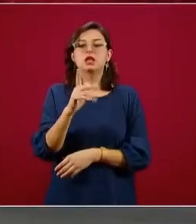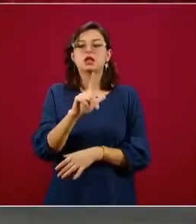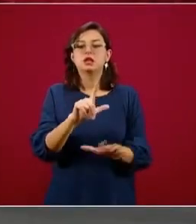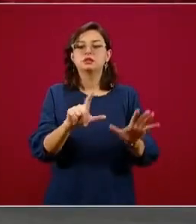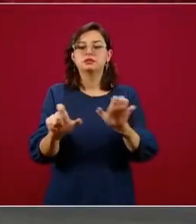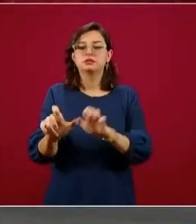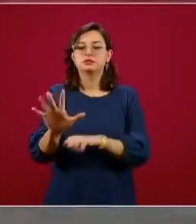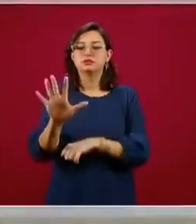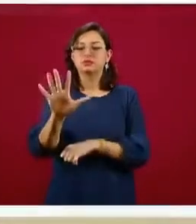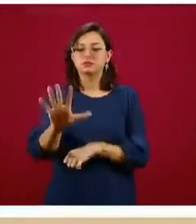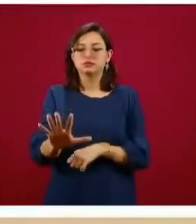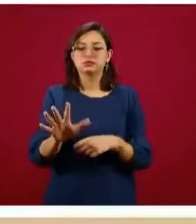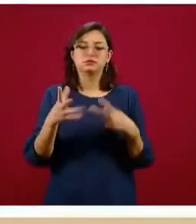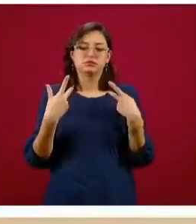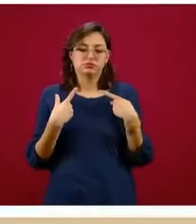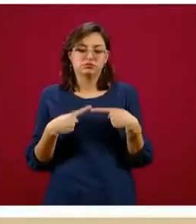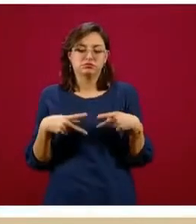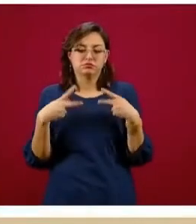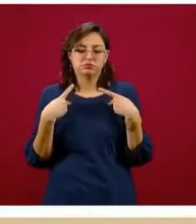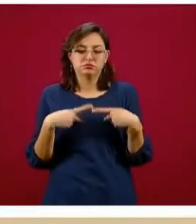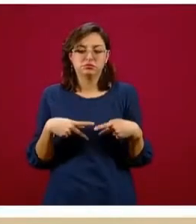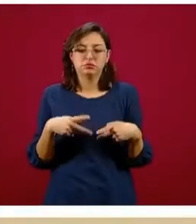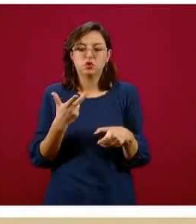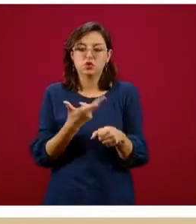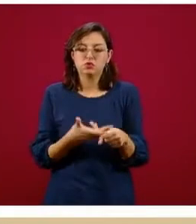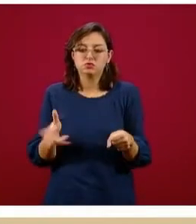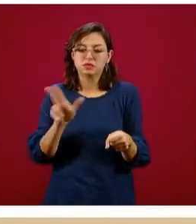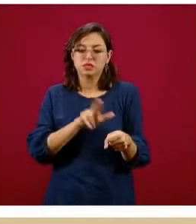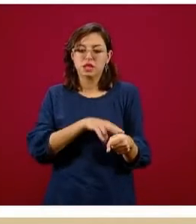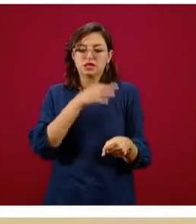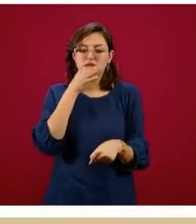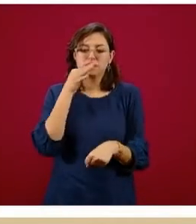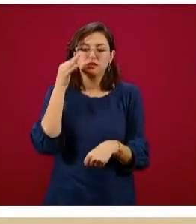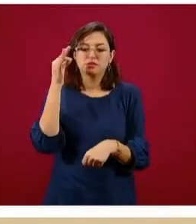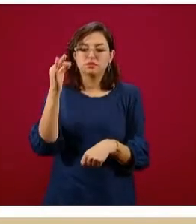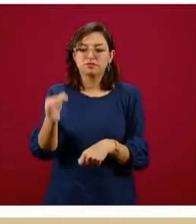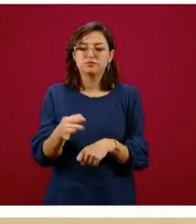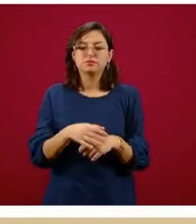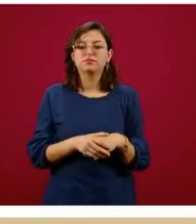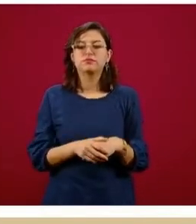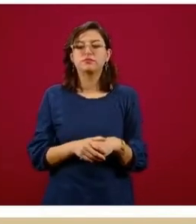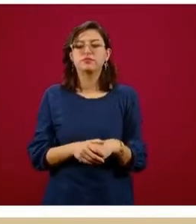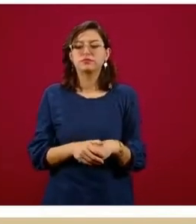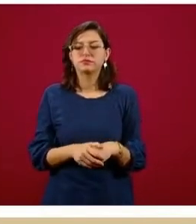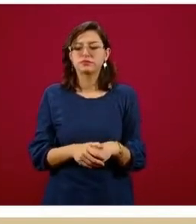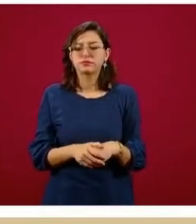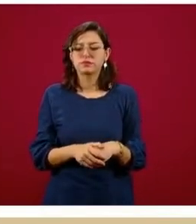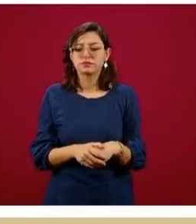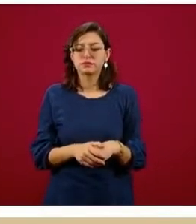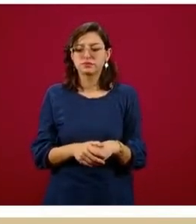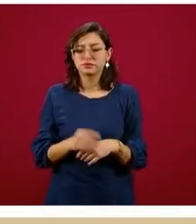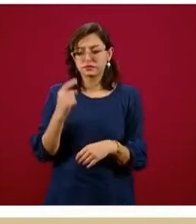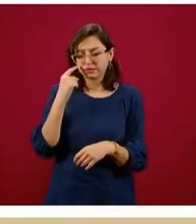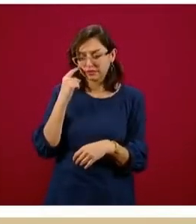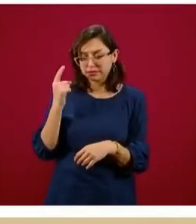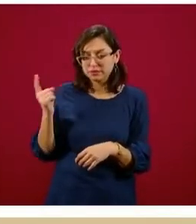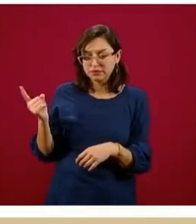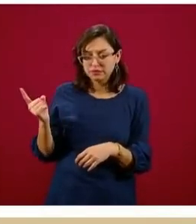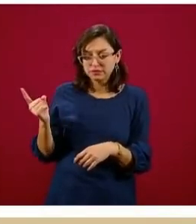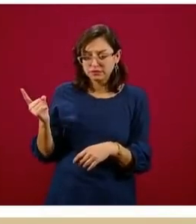en el corte del día de ayer, por eso tenemos un 96%. ¿Qué nos dijeron en esa notificación? Que a nivel nacional habían